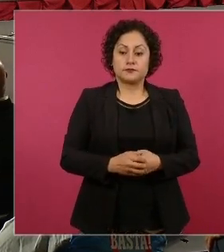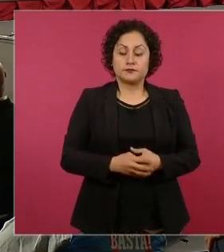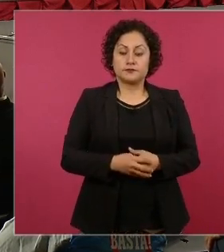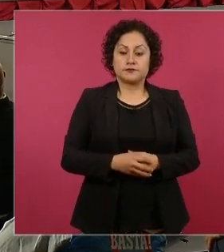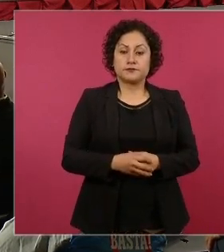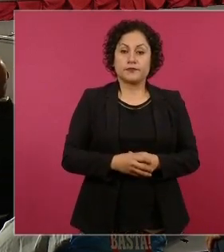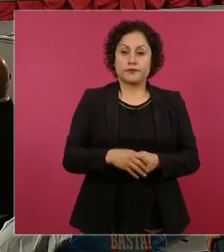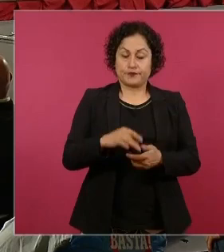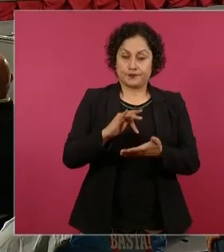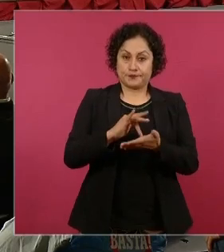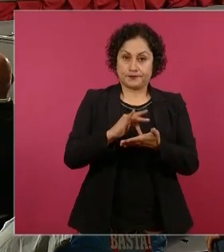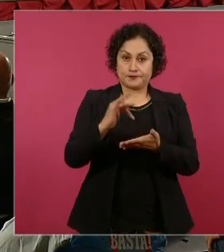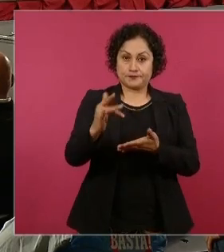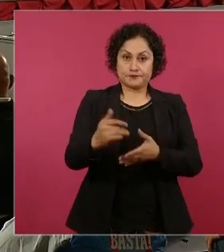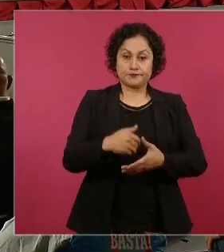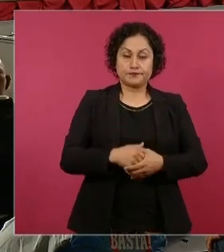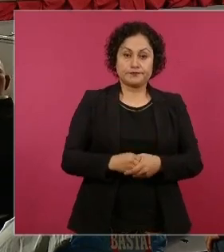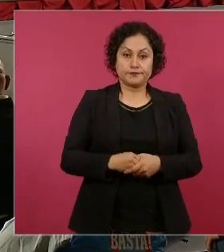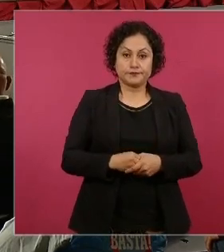Gracias.